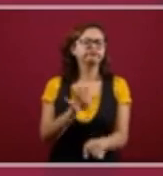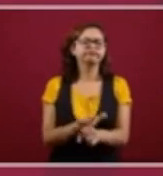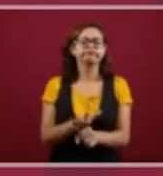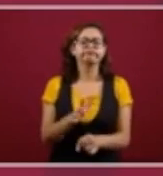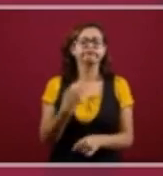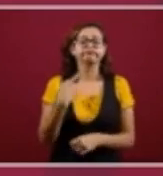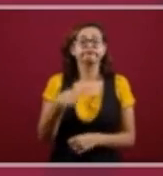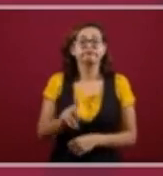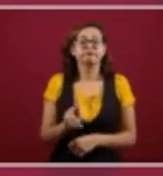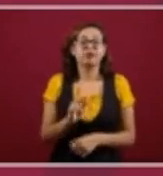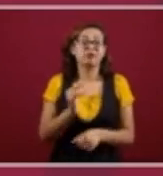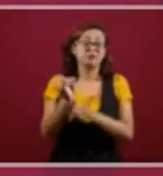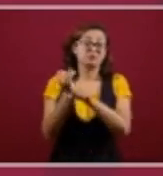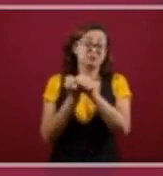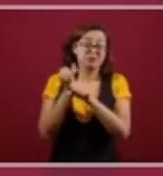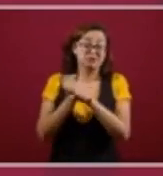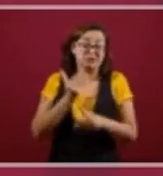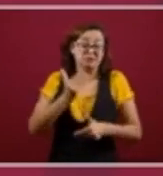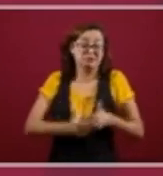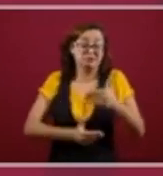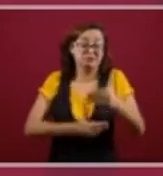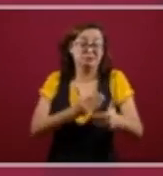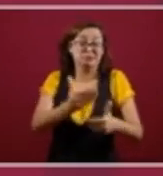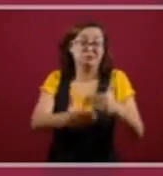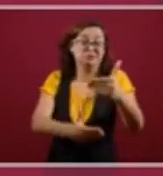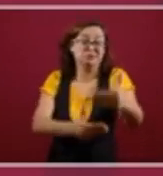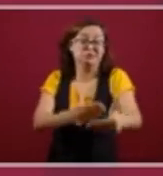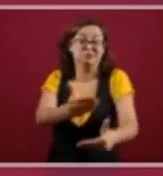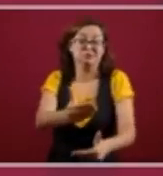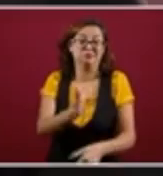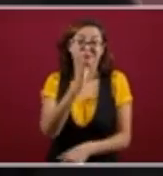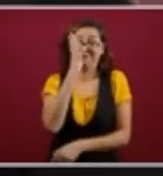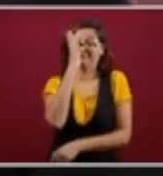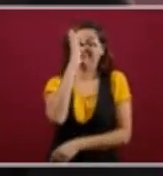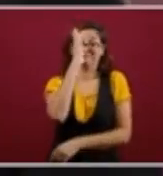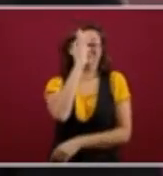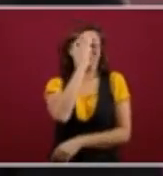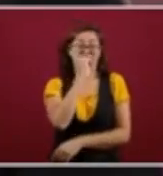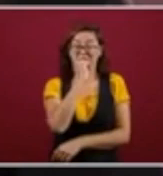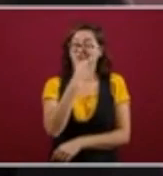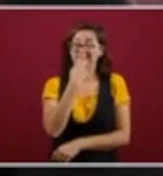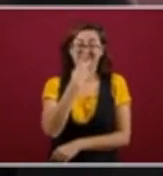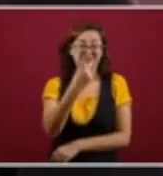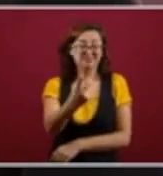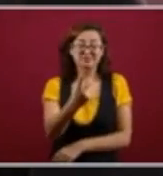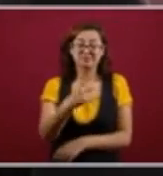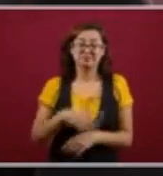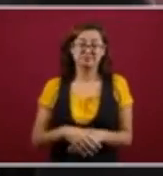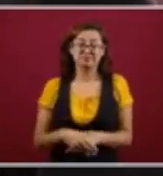está la investigación llevándose a cabo, no considero prudente